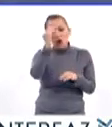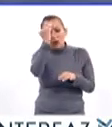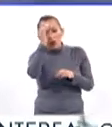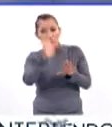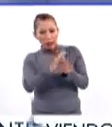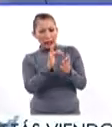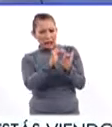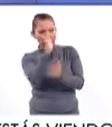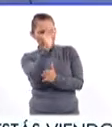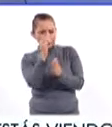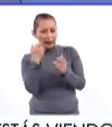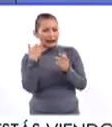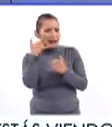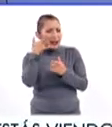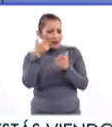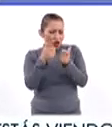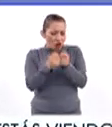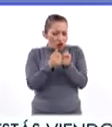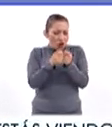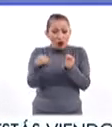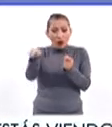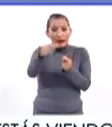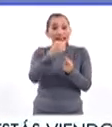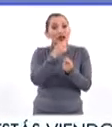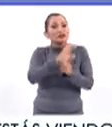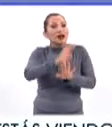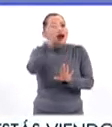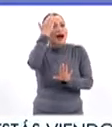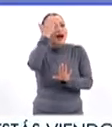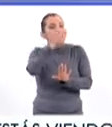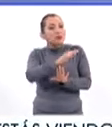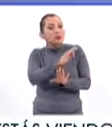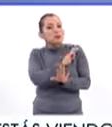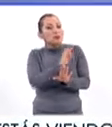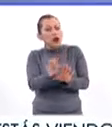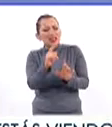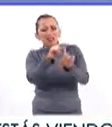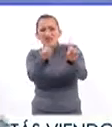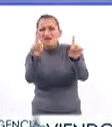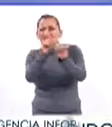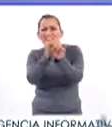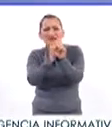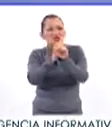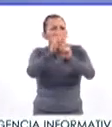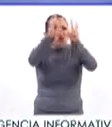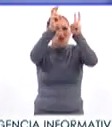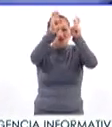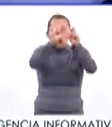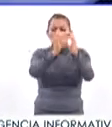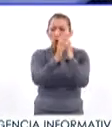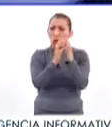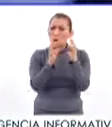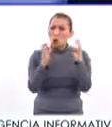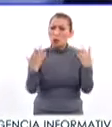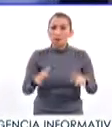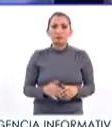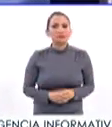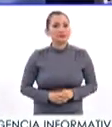los dispositivos móviles, los chicos ya tienen acceso a una cantidad de información